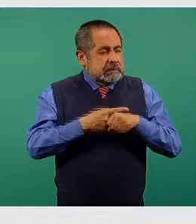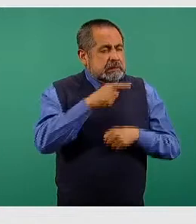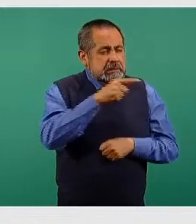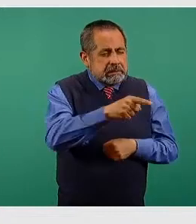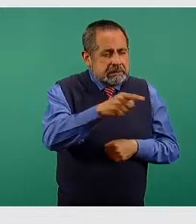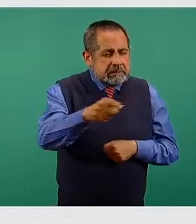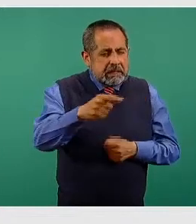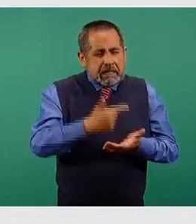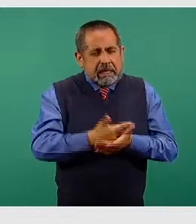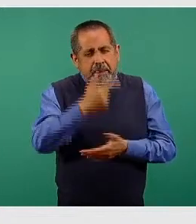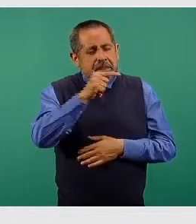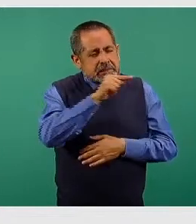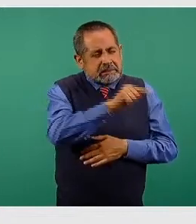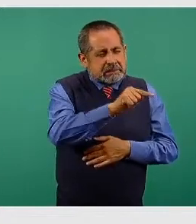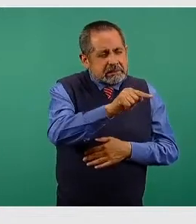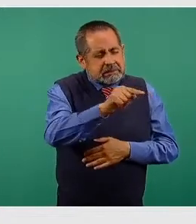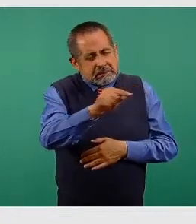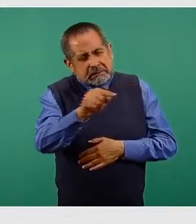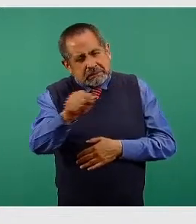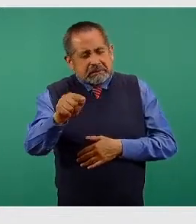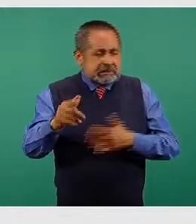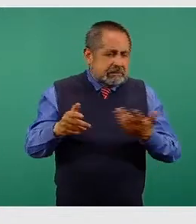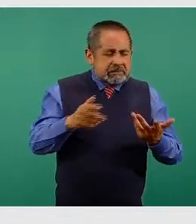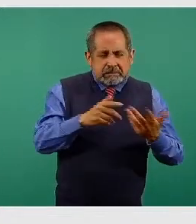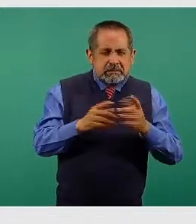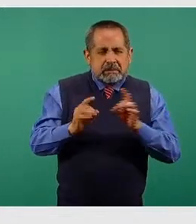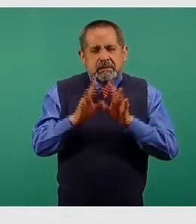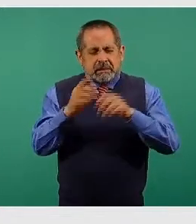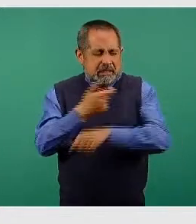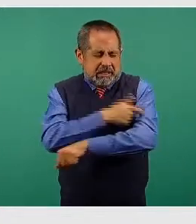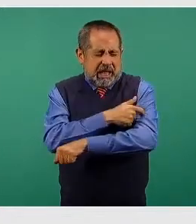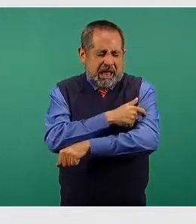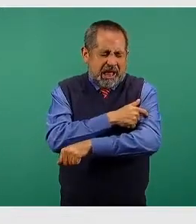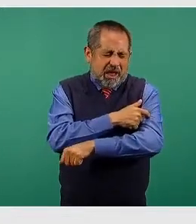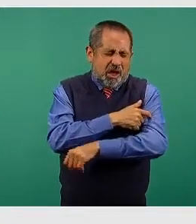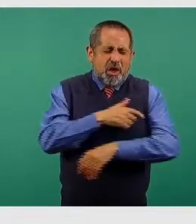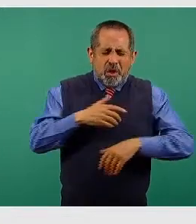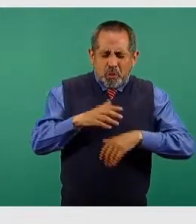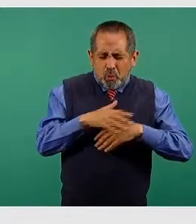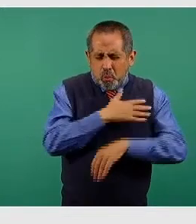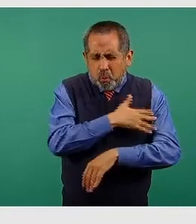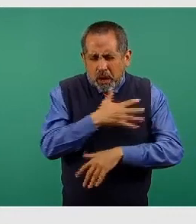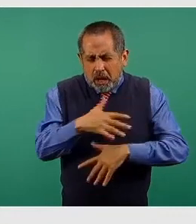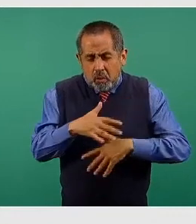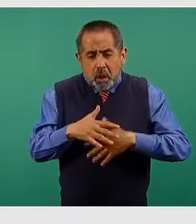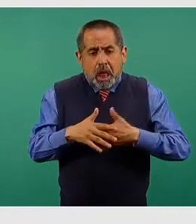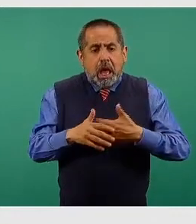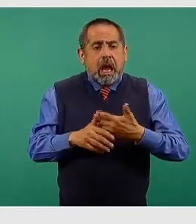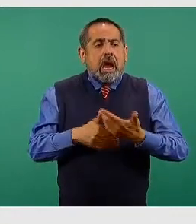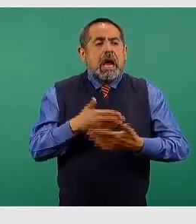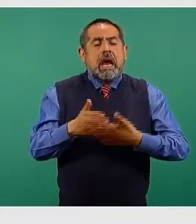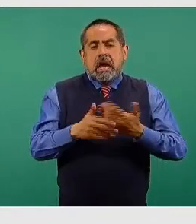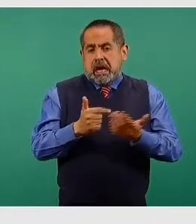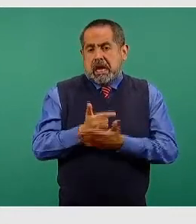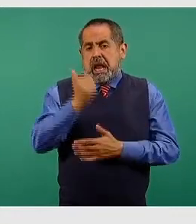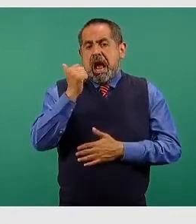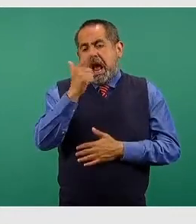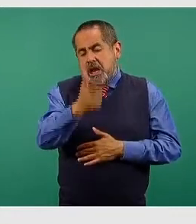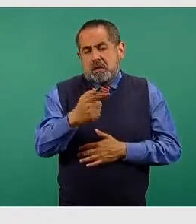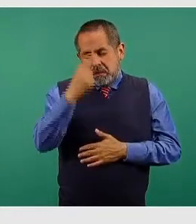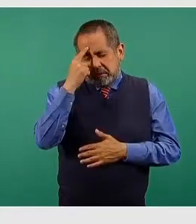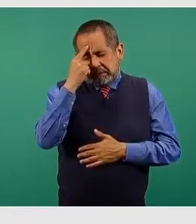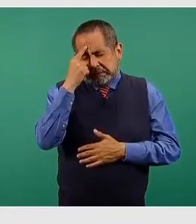como ESAVIS graves, es decir que más allá de una reacción local o una reacción